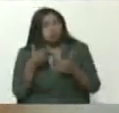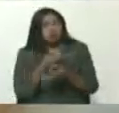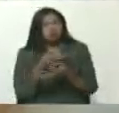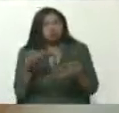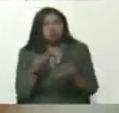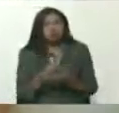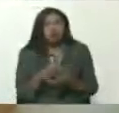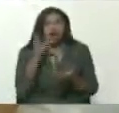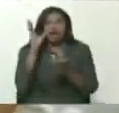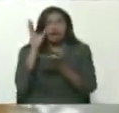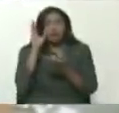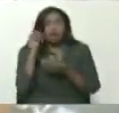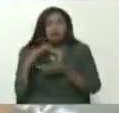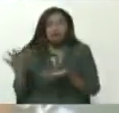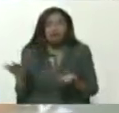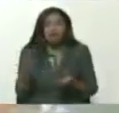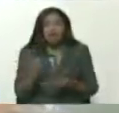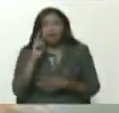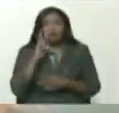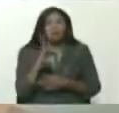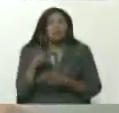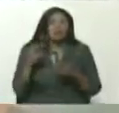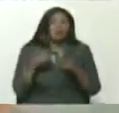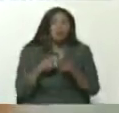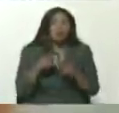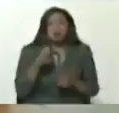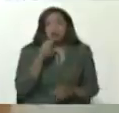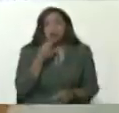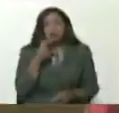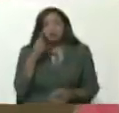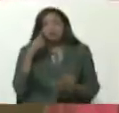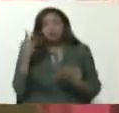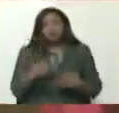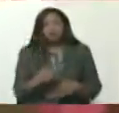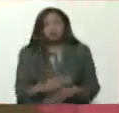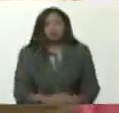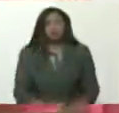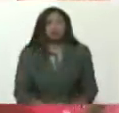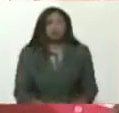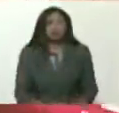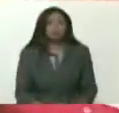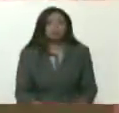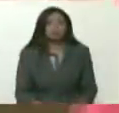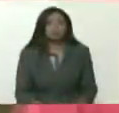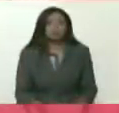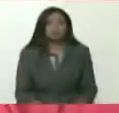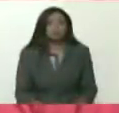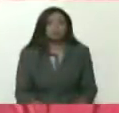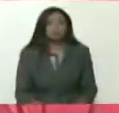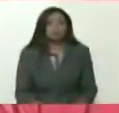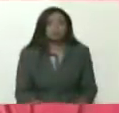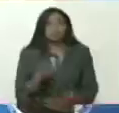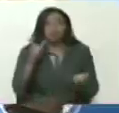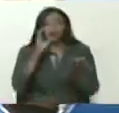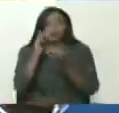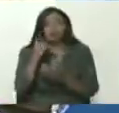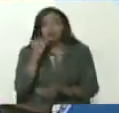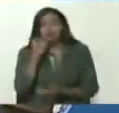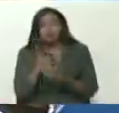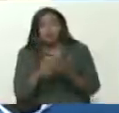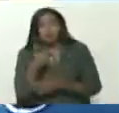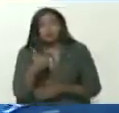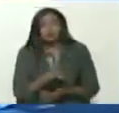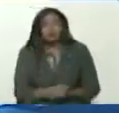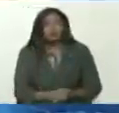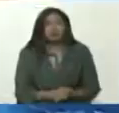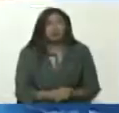cámara? ¡Qué calidad, ves! ¡Qué hermosura! ¿Ves? Por aquí, mira, esta cámara está más cerca. Este